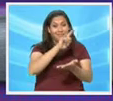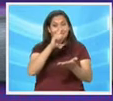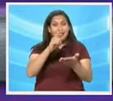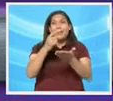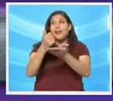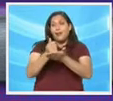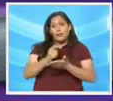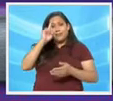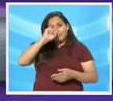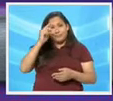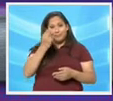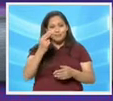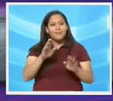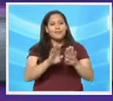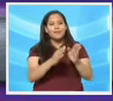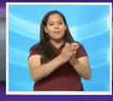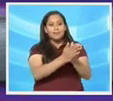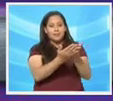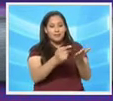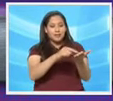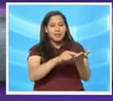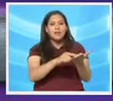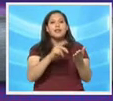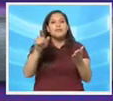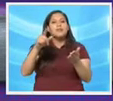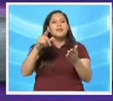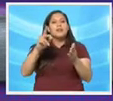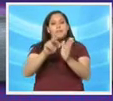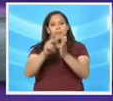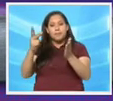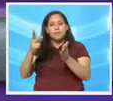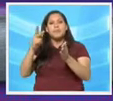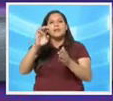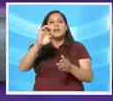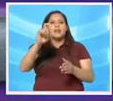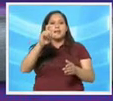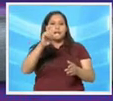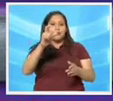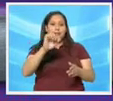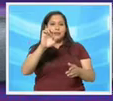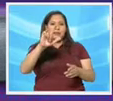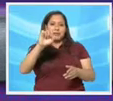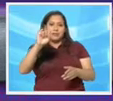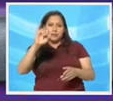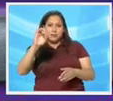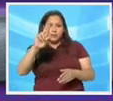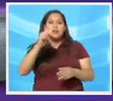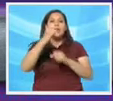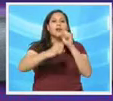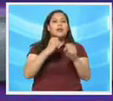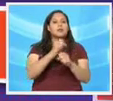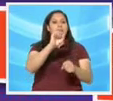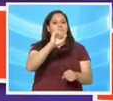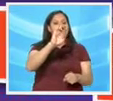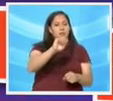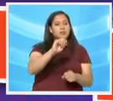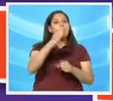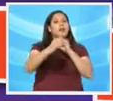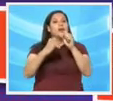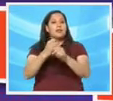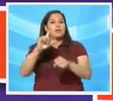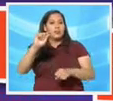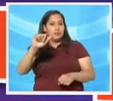México lo que hace es recoger los artículos que él publicó en el periódico Excelsior entre el año 69 y el año